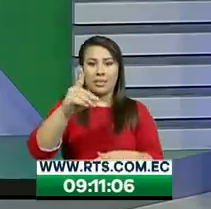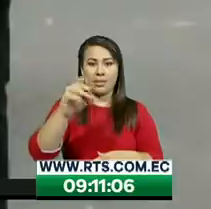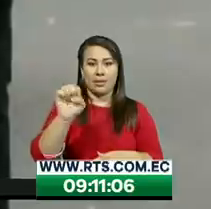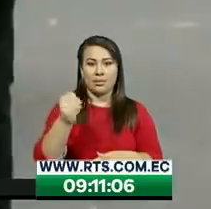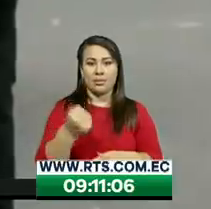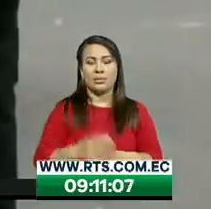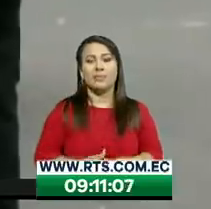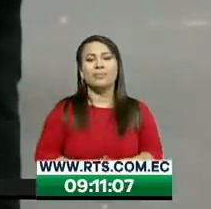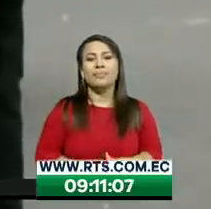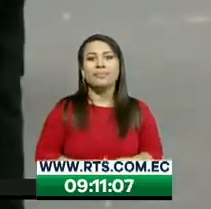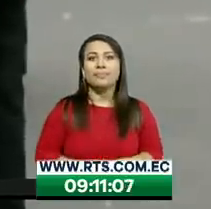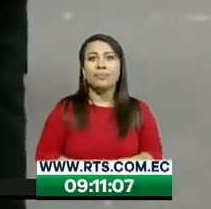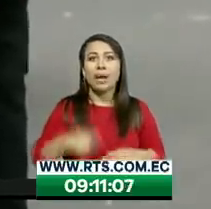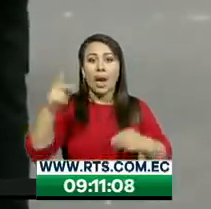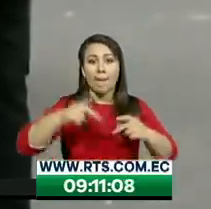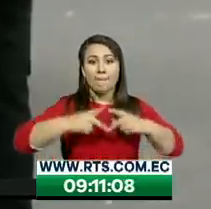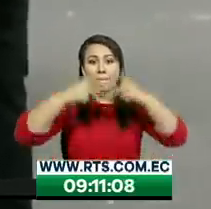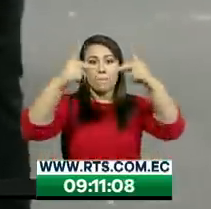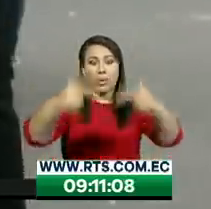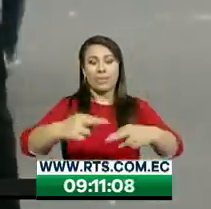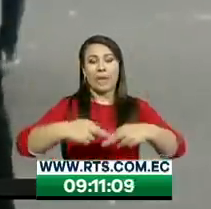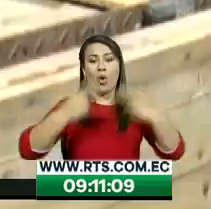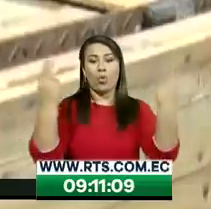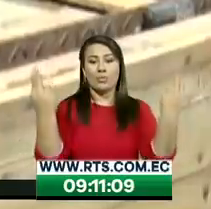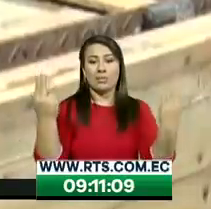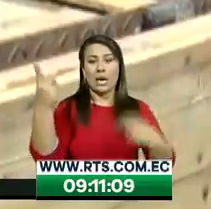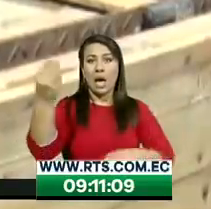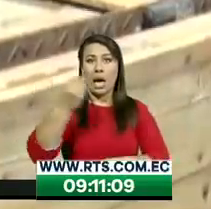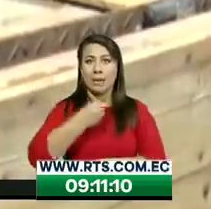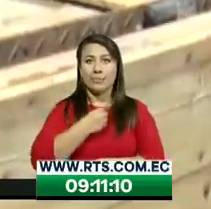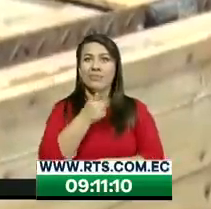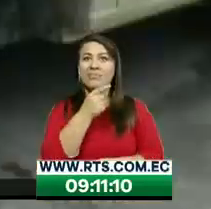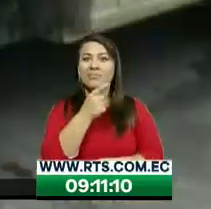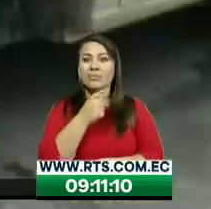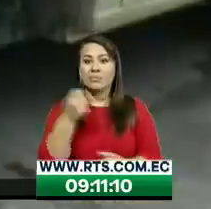de Guayaquil. Mi querido Tocayo, muy buenos días, voy contigo.